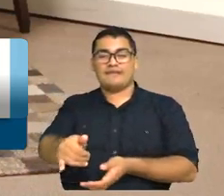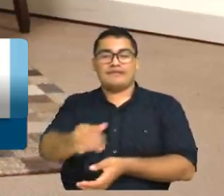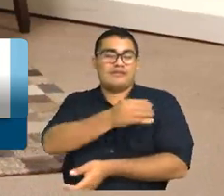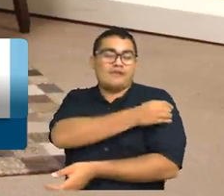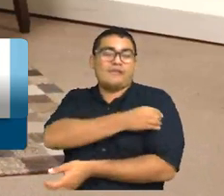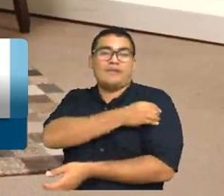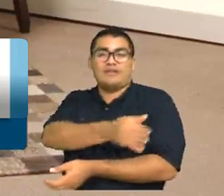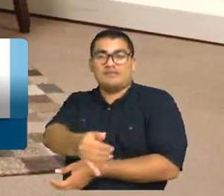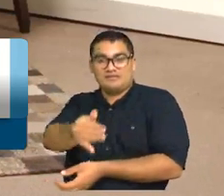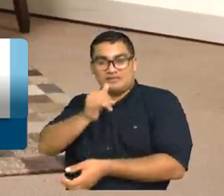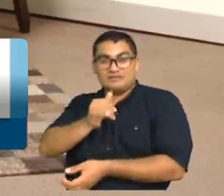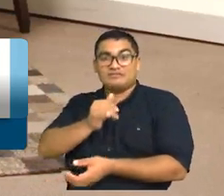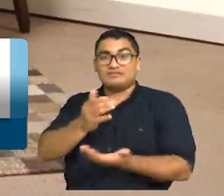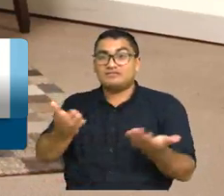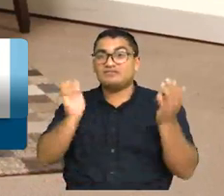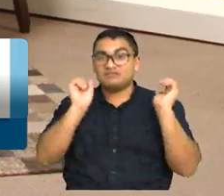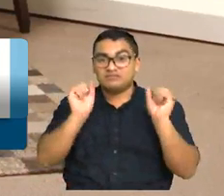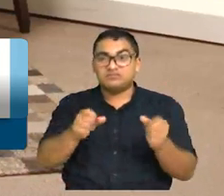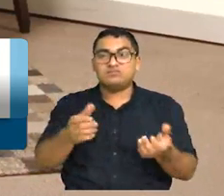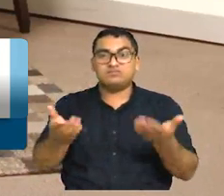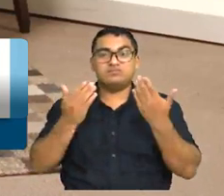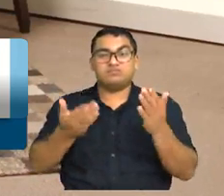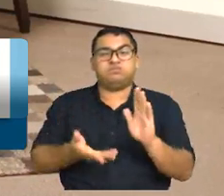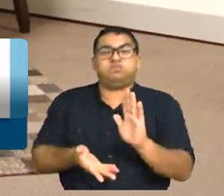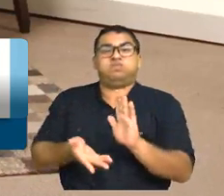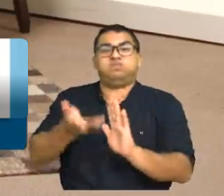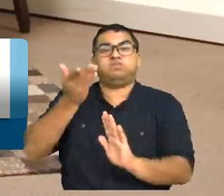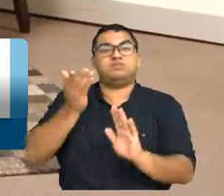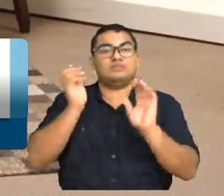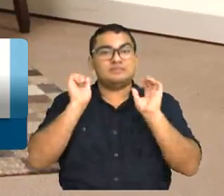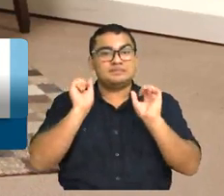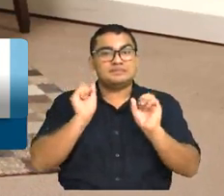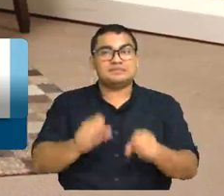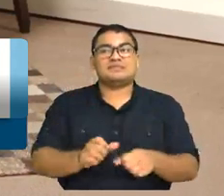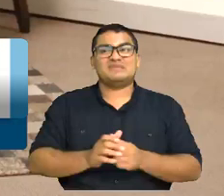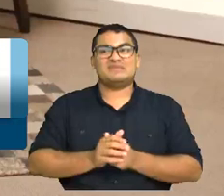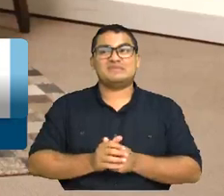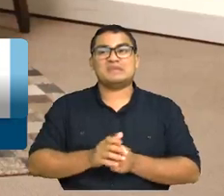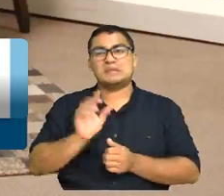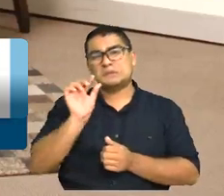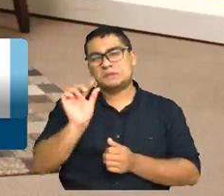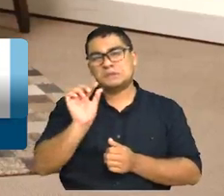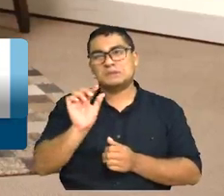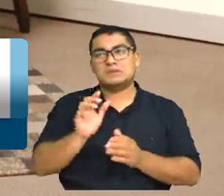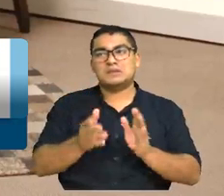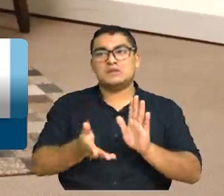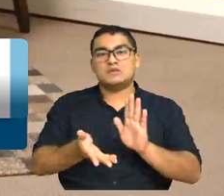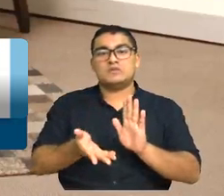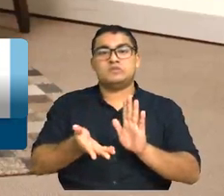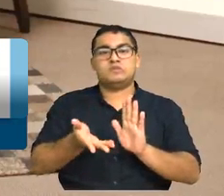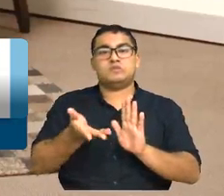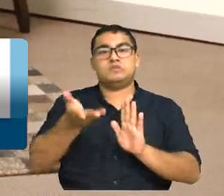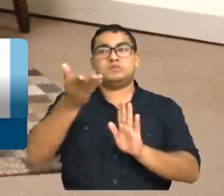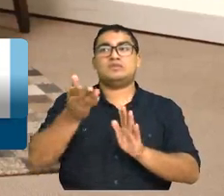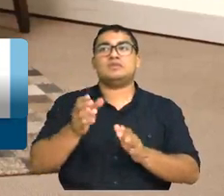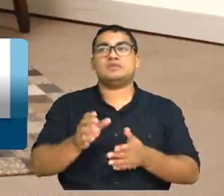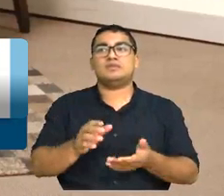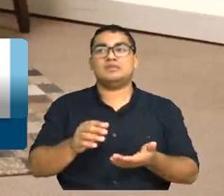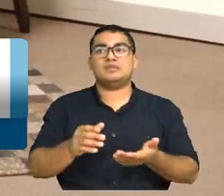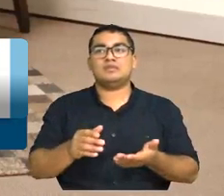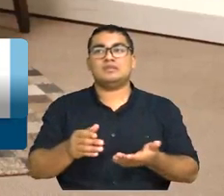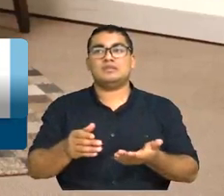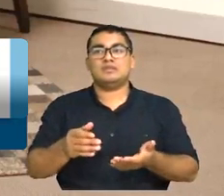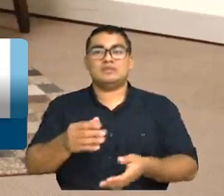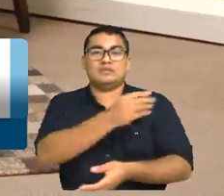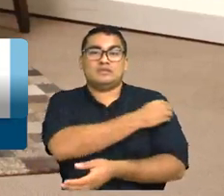¿también puede ser un causante, doctor, de la temperatura? Aumenta levemente, pues no le voy a decir de que la temperatura al